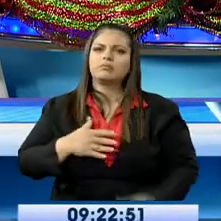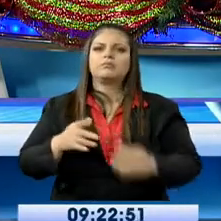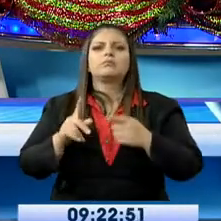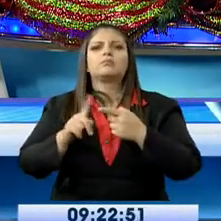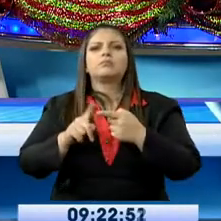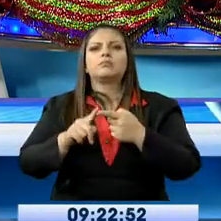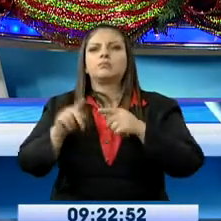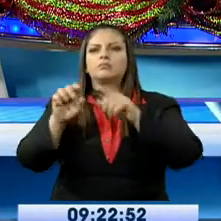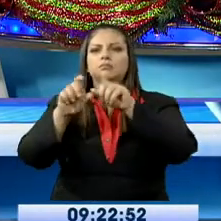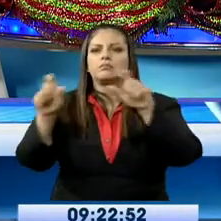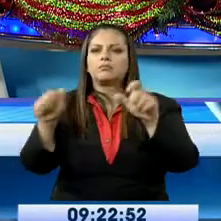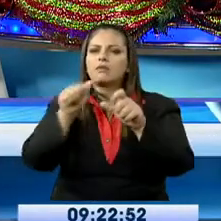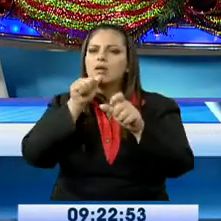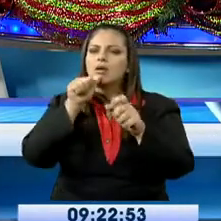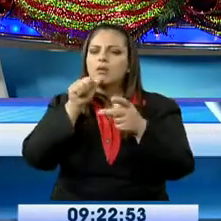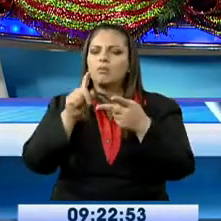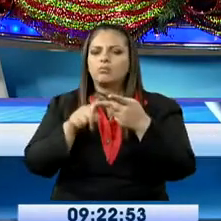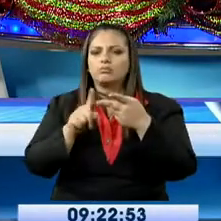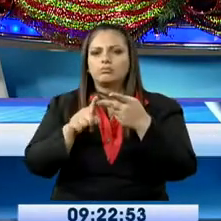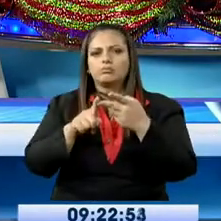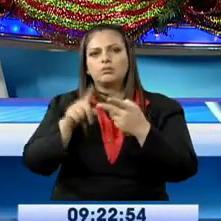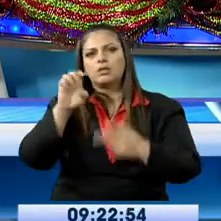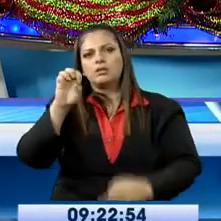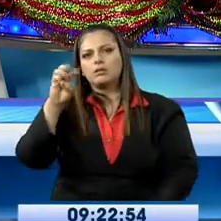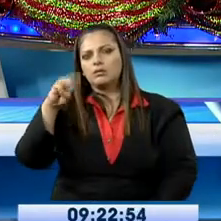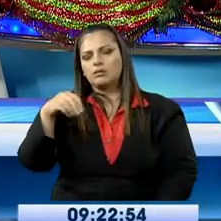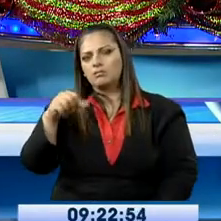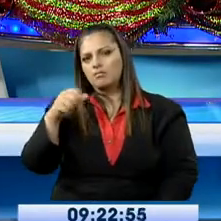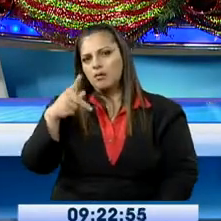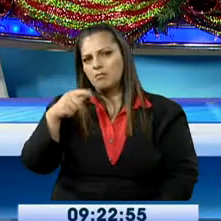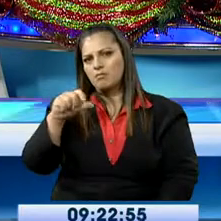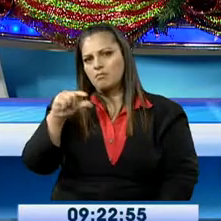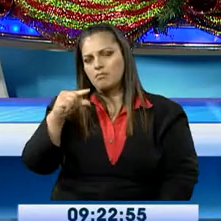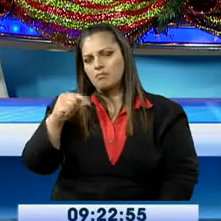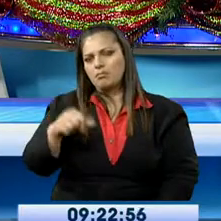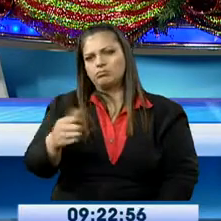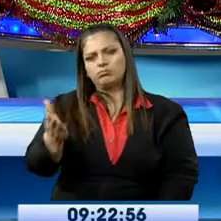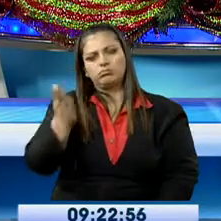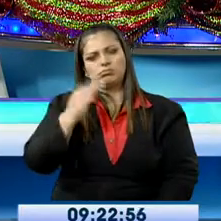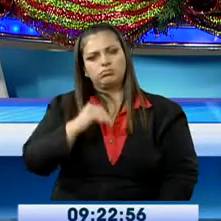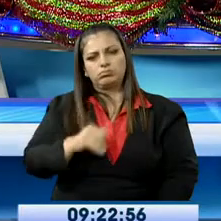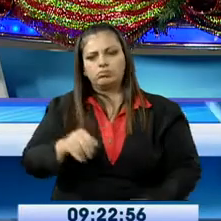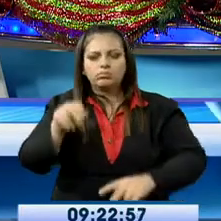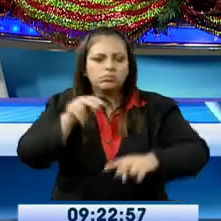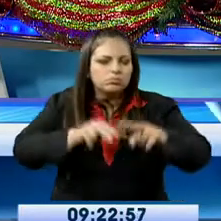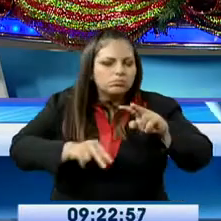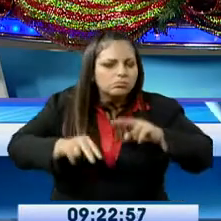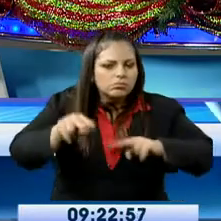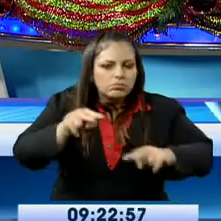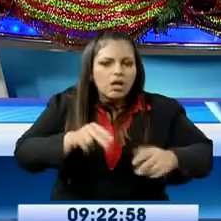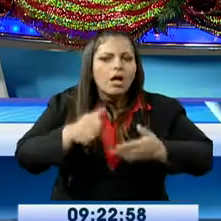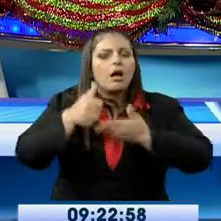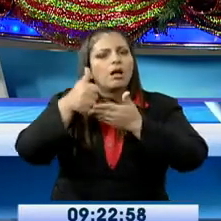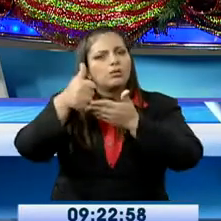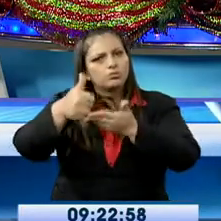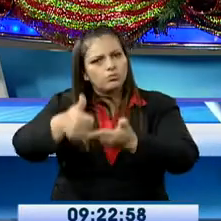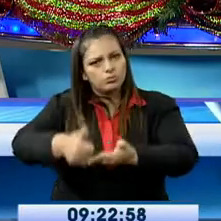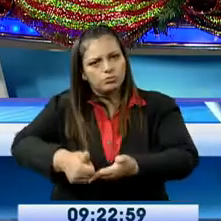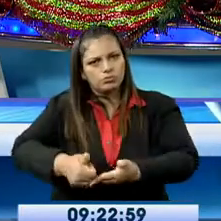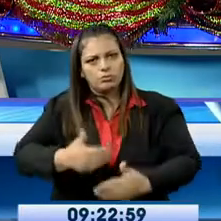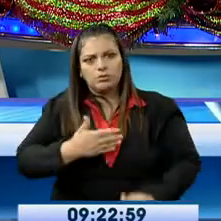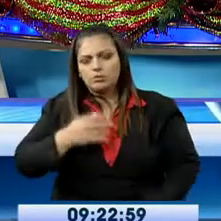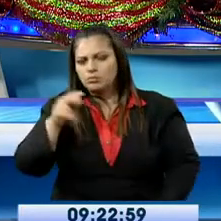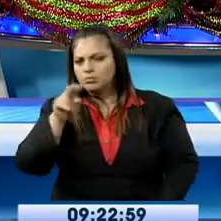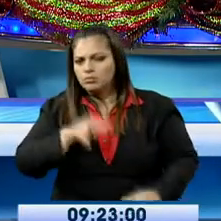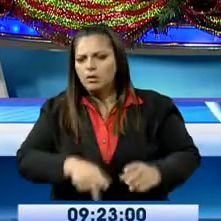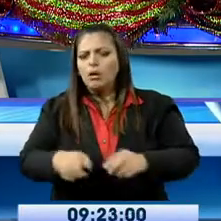Interagua venga y saca la reparación y a la vez una inspección de la zona porque posiblemente puede haber de pronto un